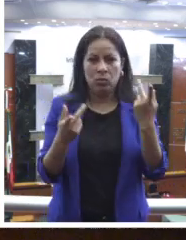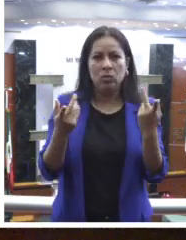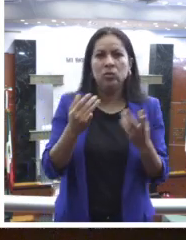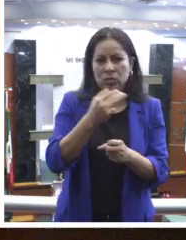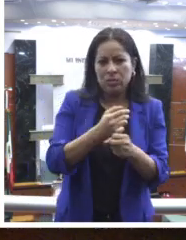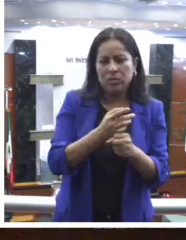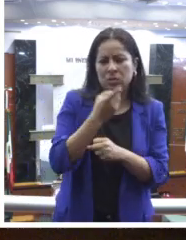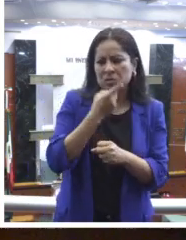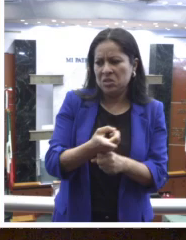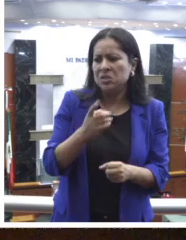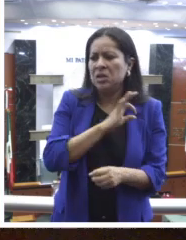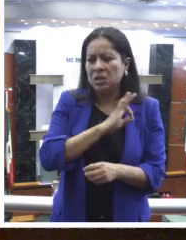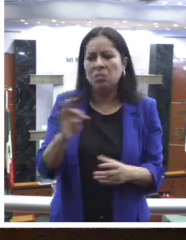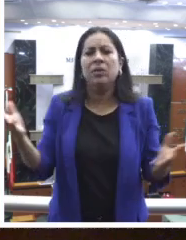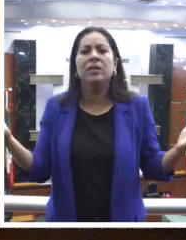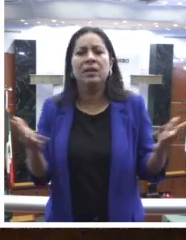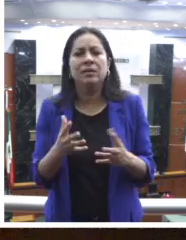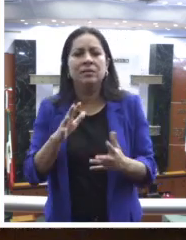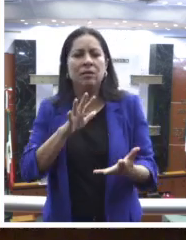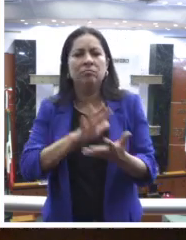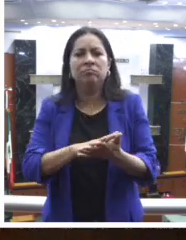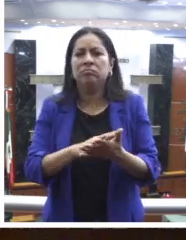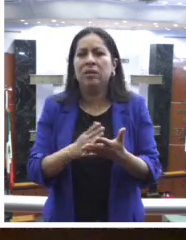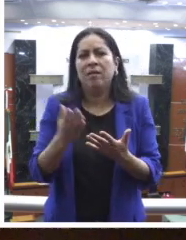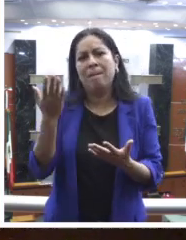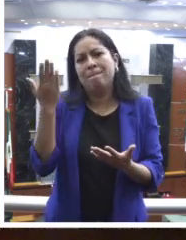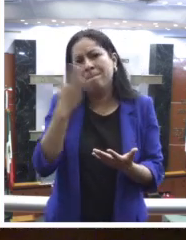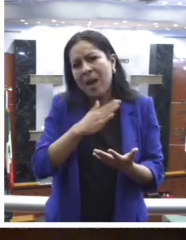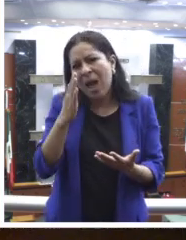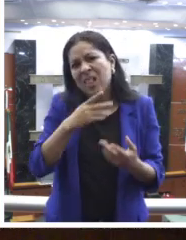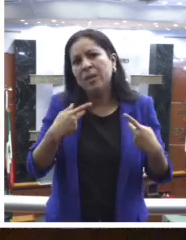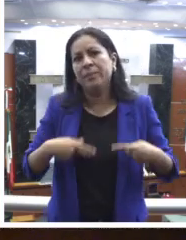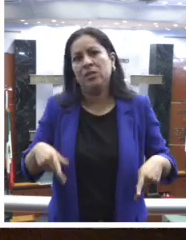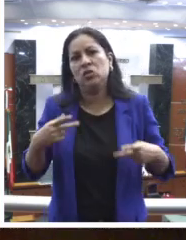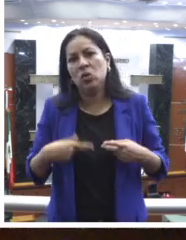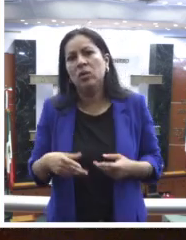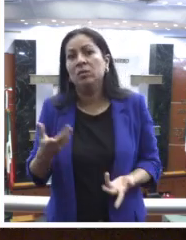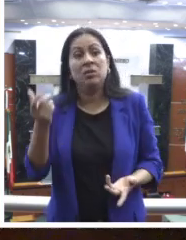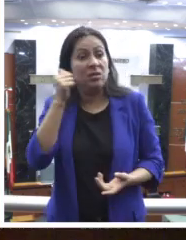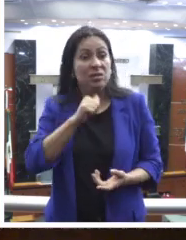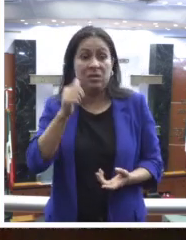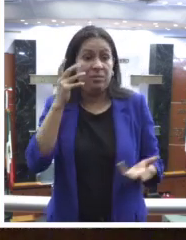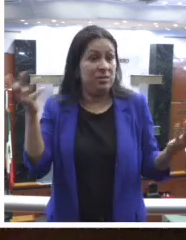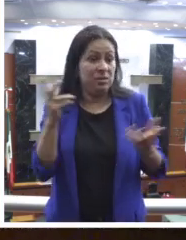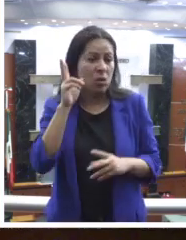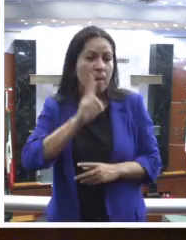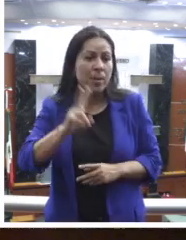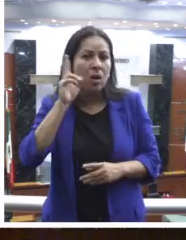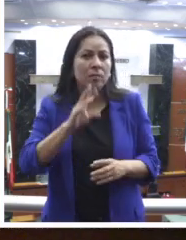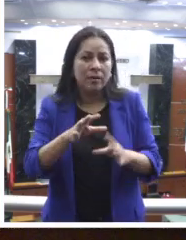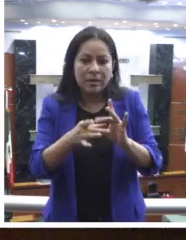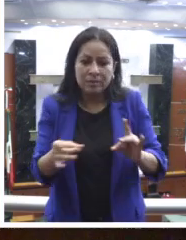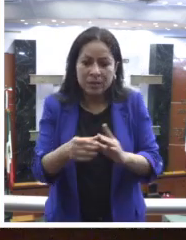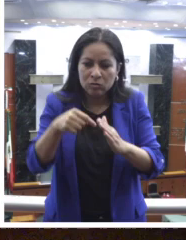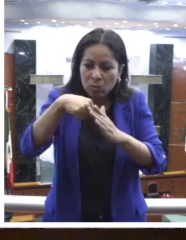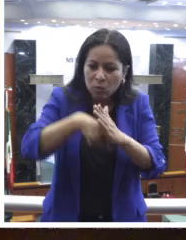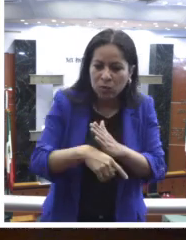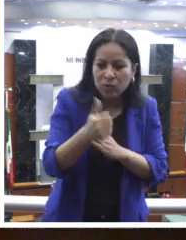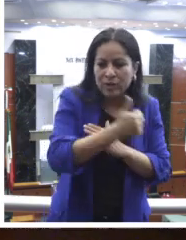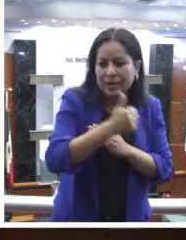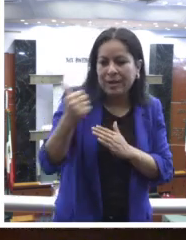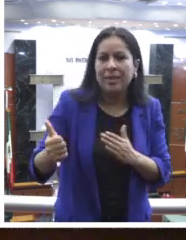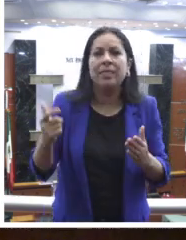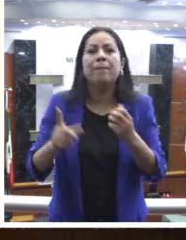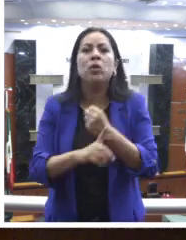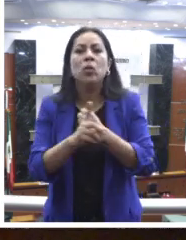argumentan que puede llevar a la detención injustificada de personas ya que no siempre se realiza con una valoración detallada de cada uno de los